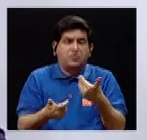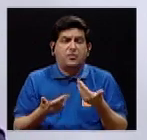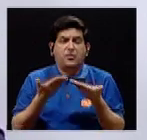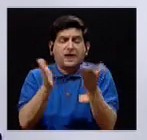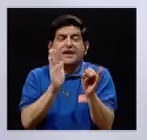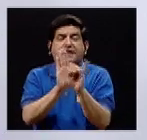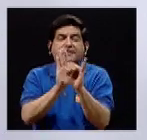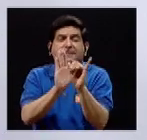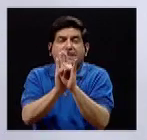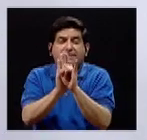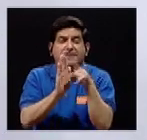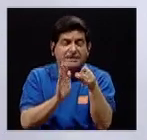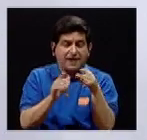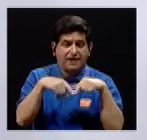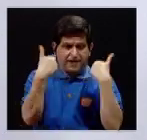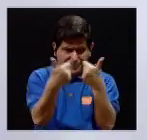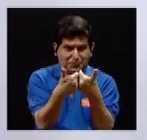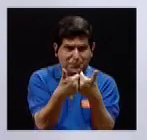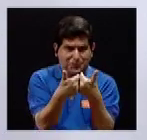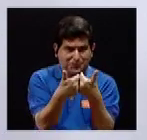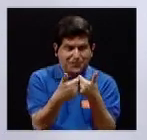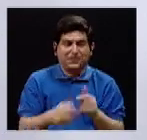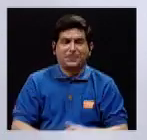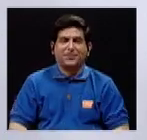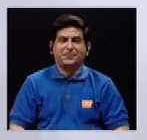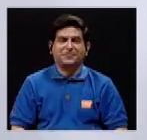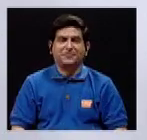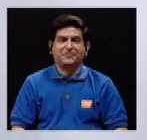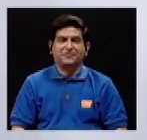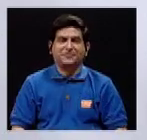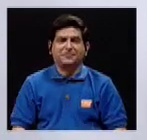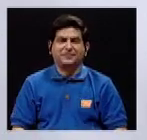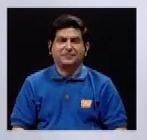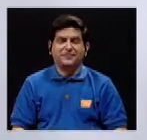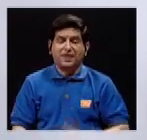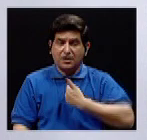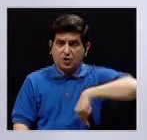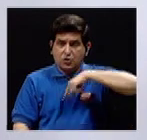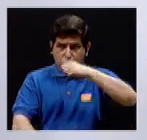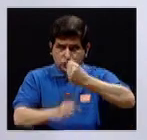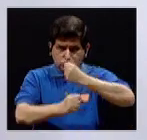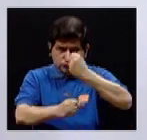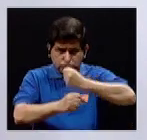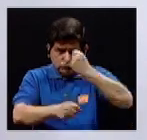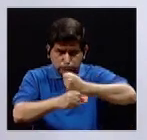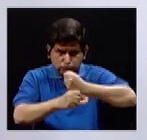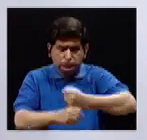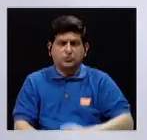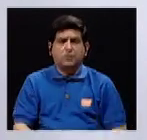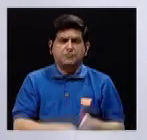dota de identidad a ese grupo entonces eh hemos trabajado con formación